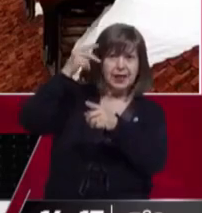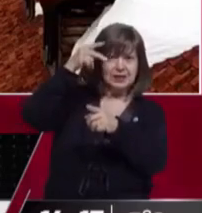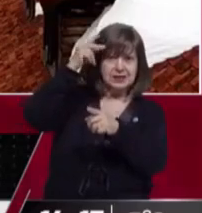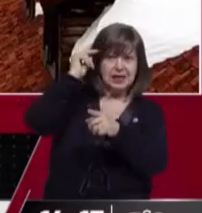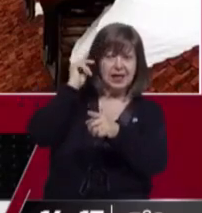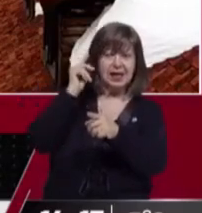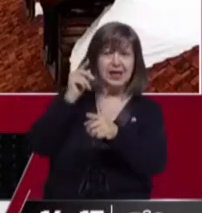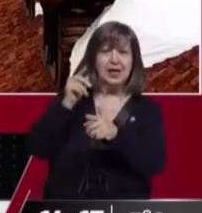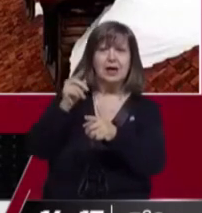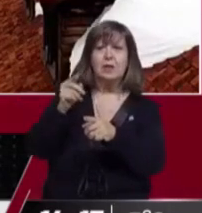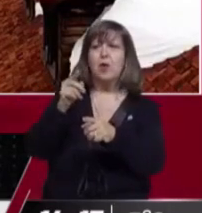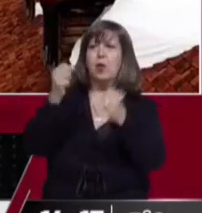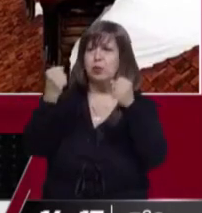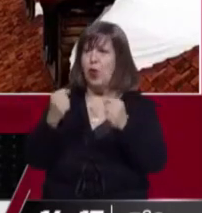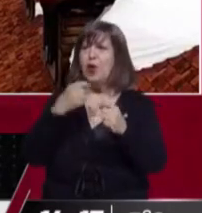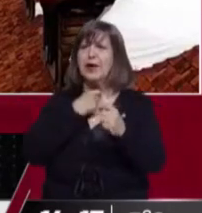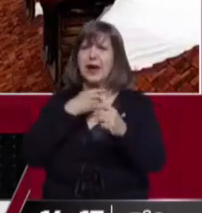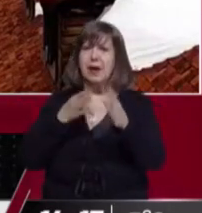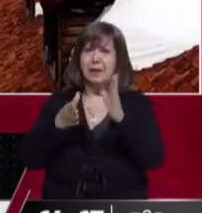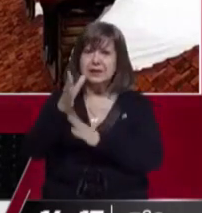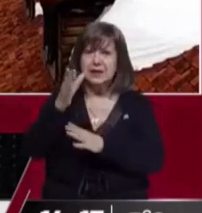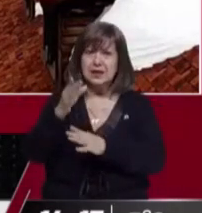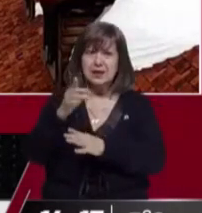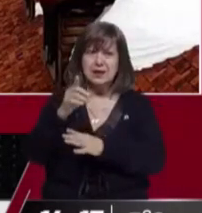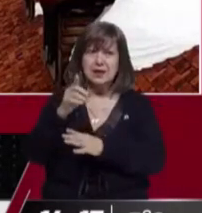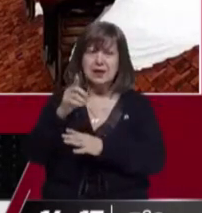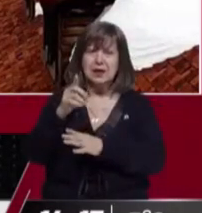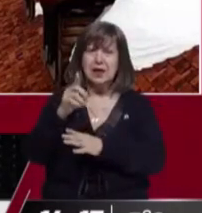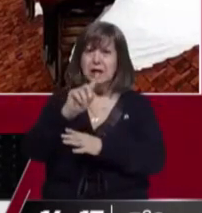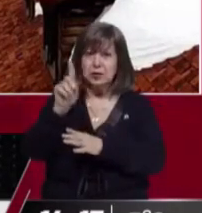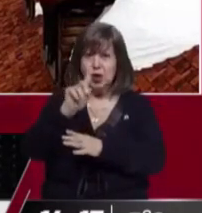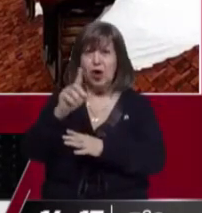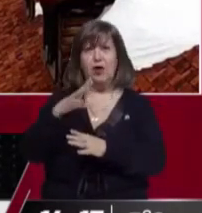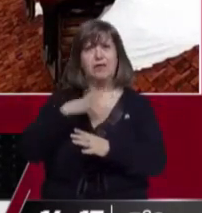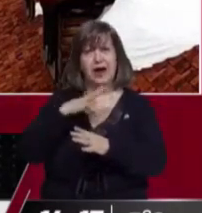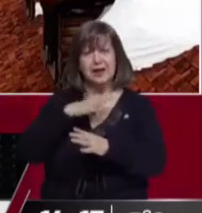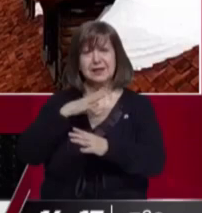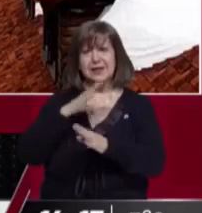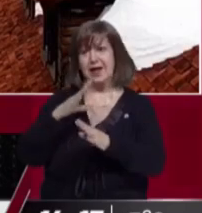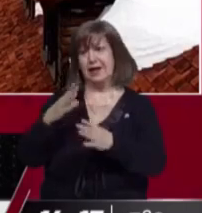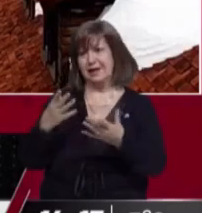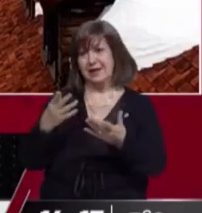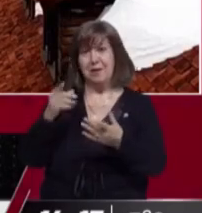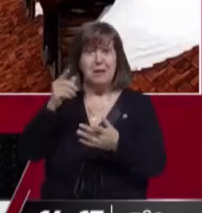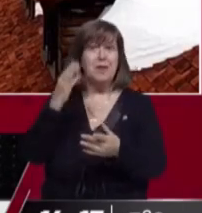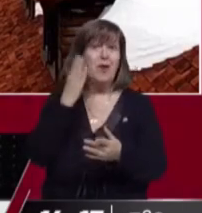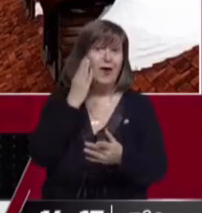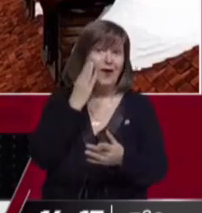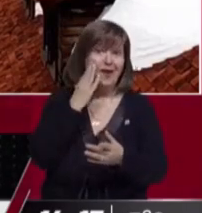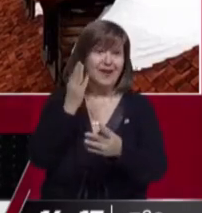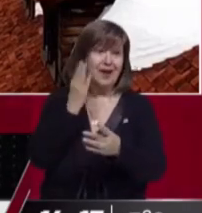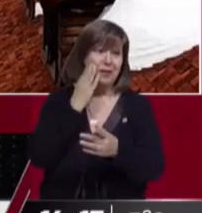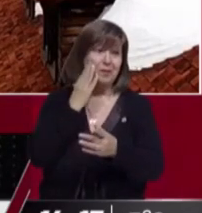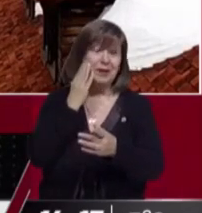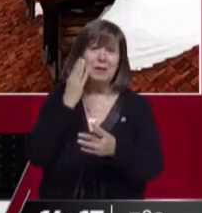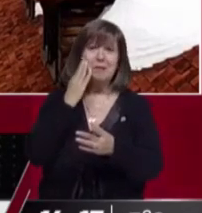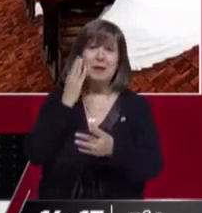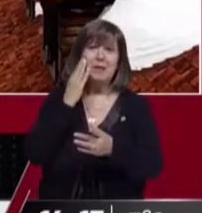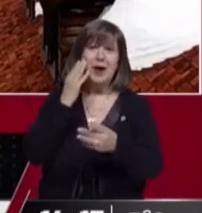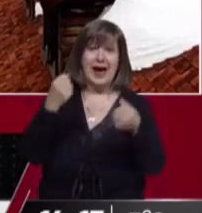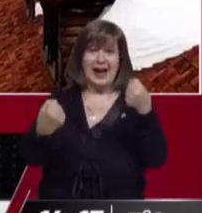este hombre Quiere pasar te hicimos la nota creo que saliste todavía tenés ganas de pasar o sea todavía no perdés la